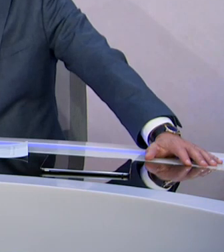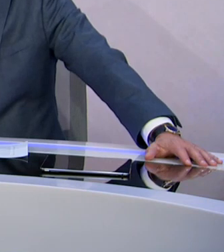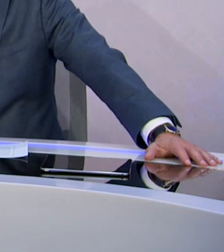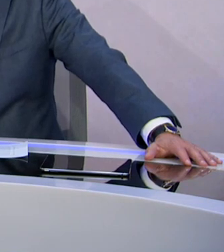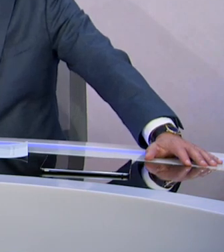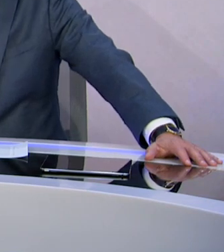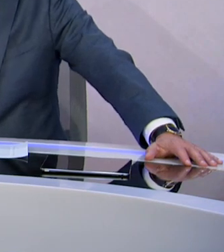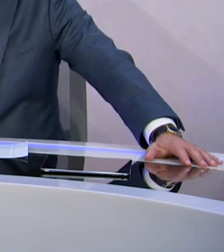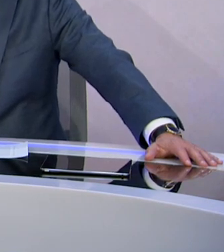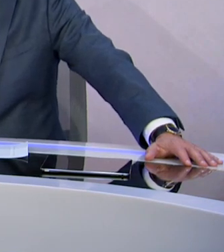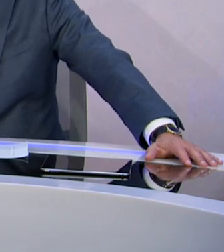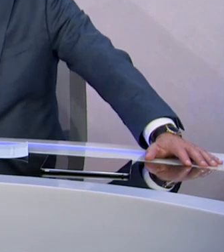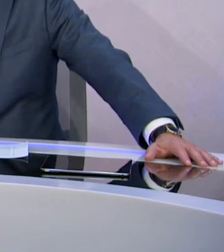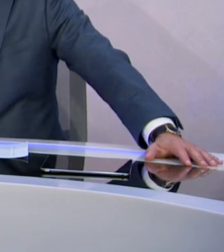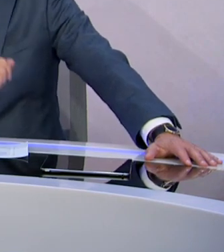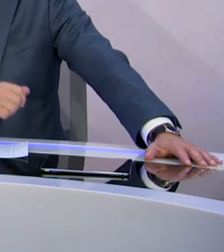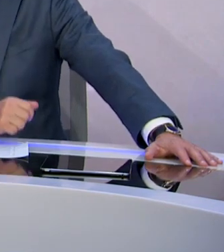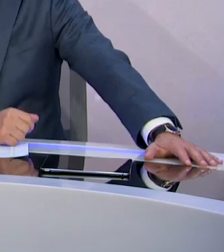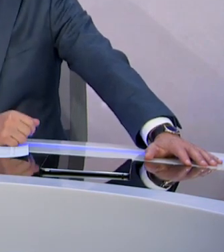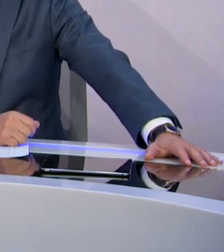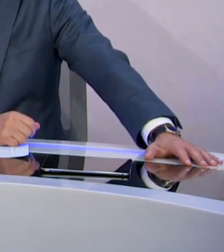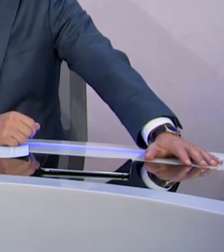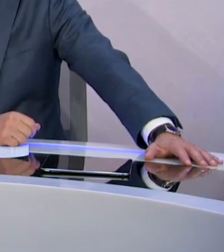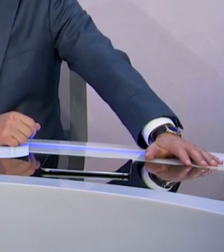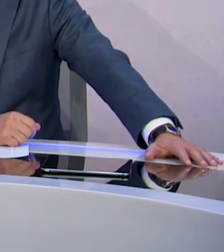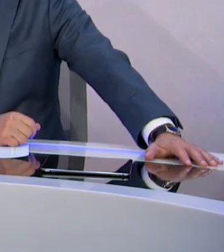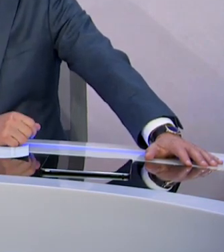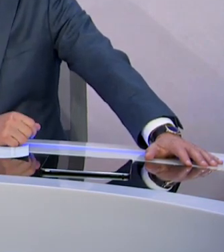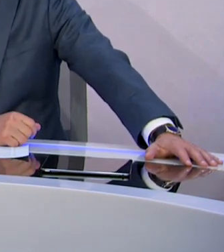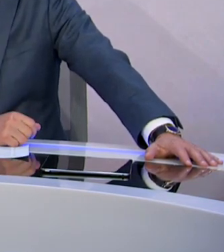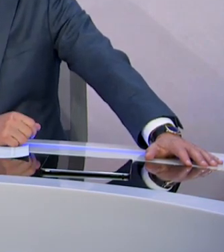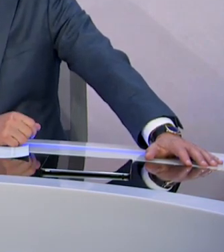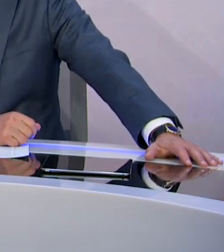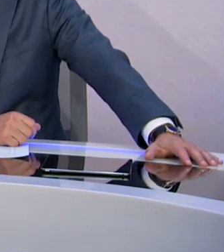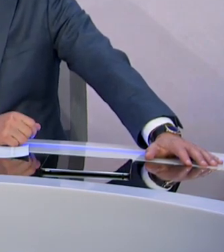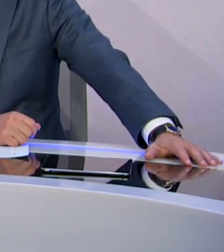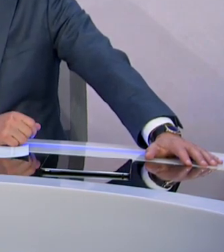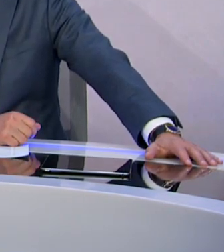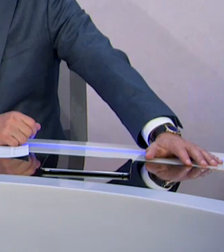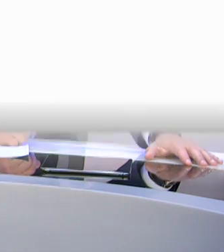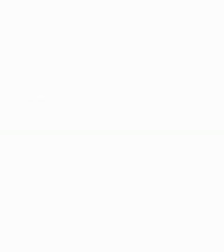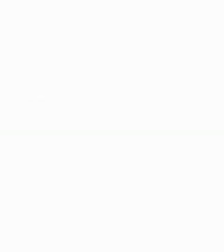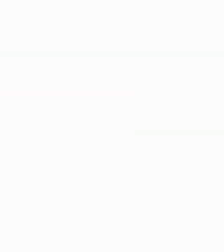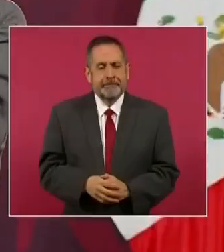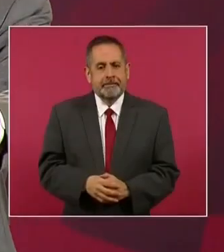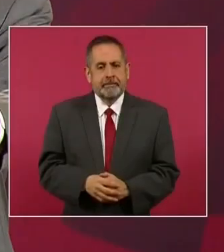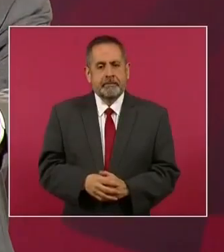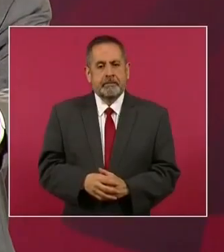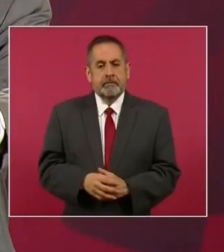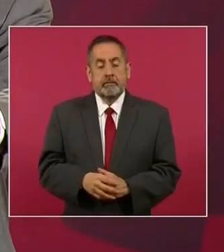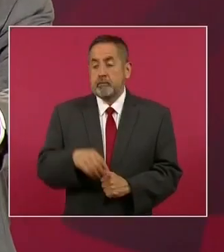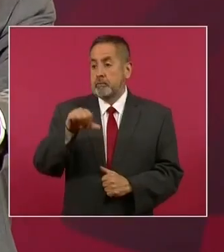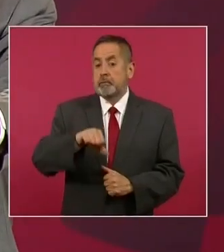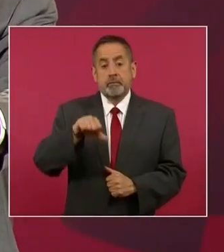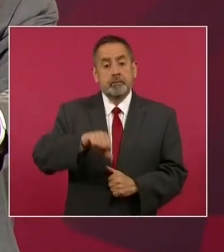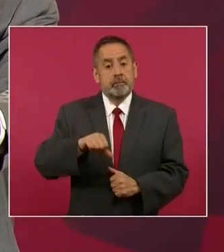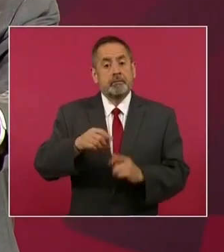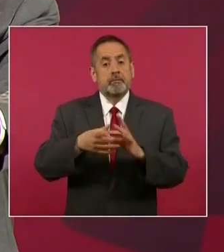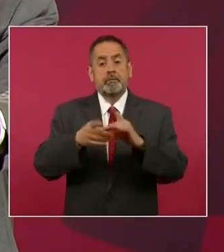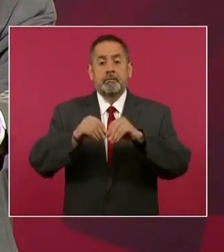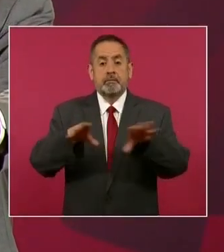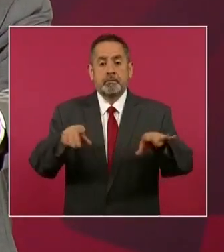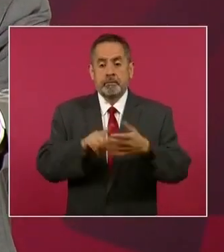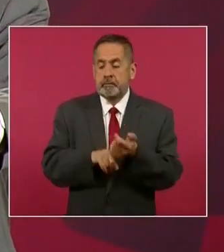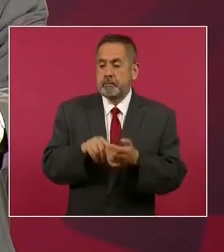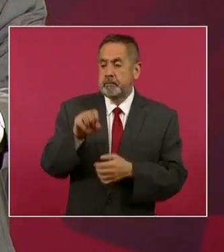crónica, y hoy el presidente le dio un llegue a Santiago Creel. Hoy va a dar a conocer la